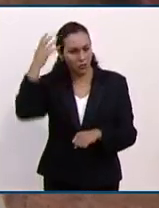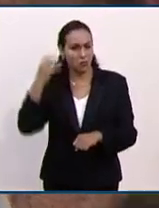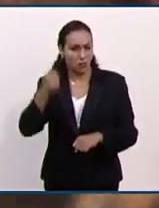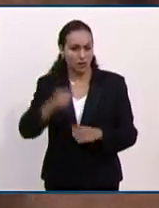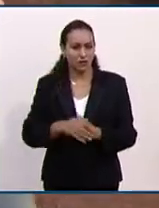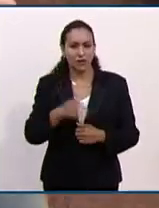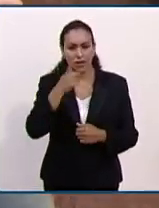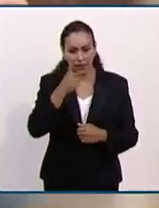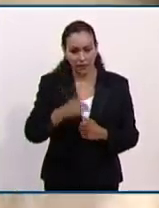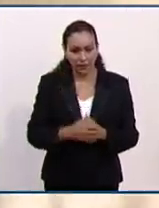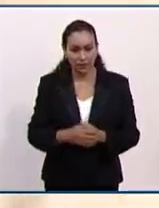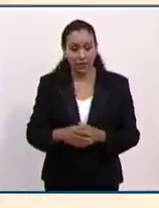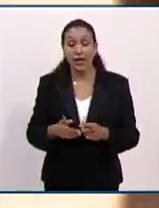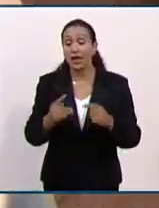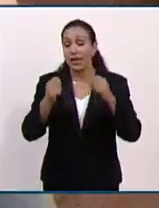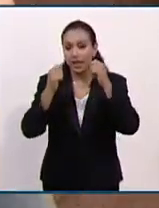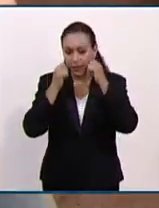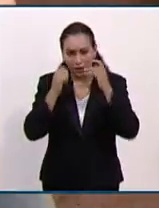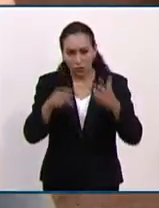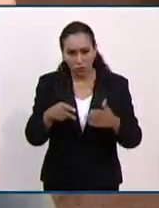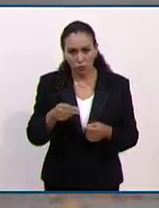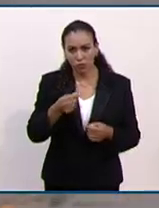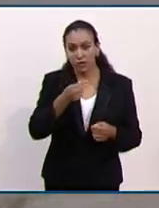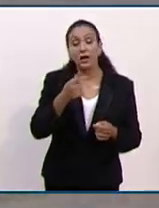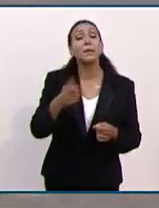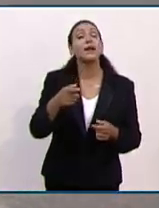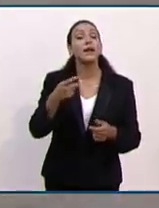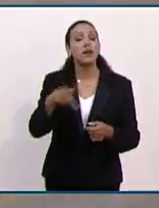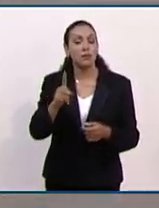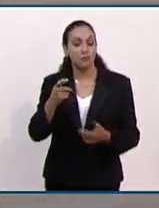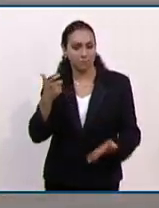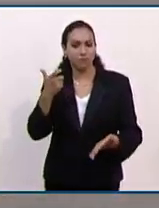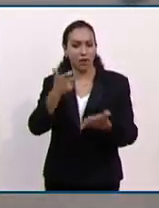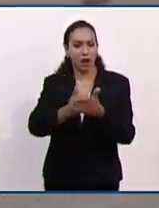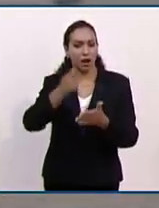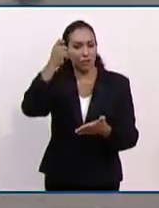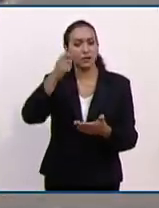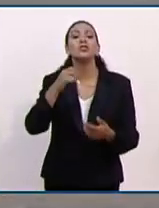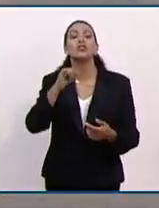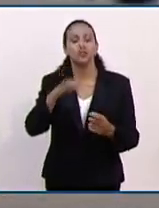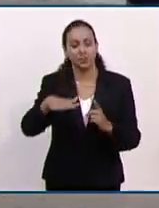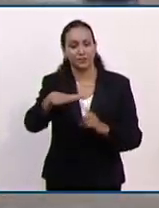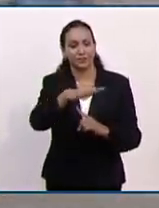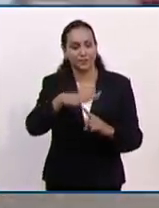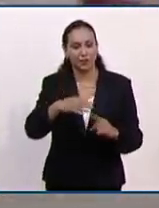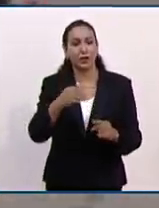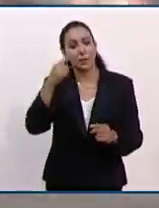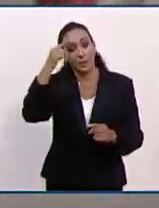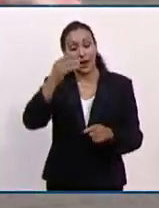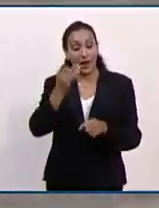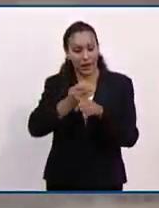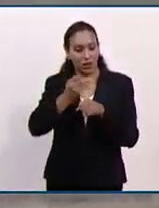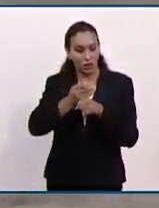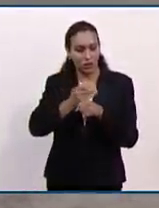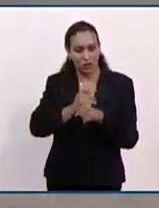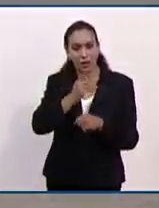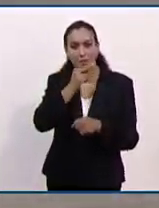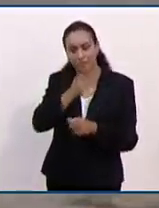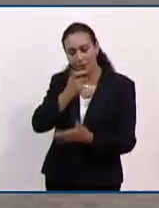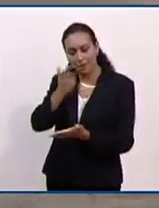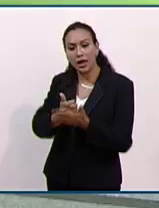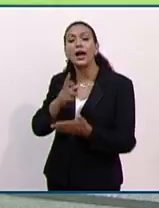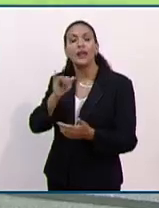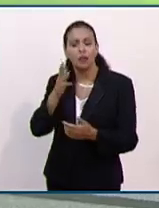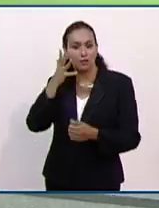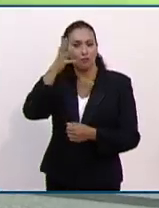de que la imprescriptibilidad solo aplica en torno a los alimentos presentes y futuros, no puede entenderse como el